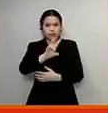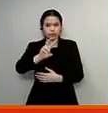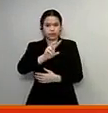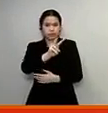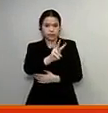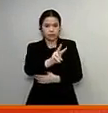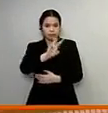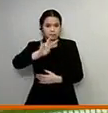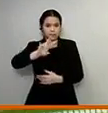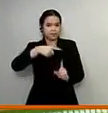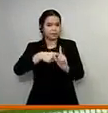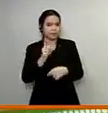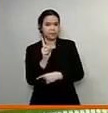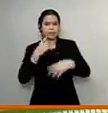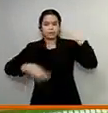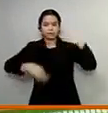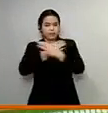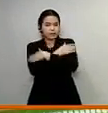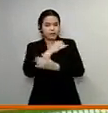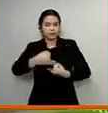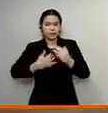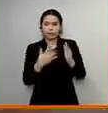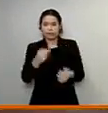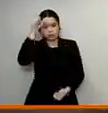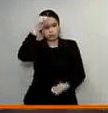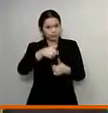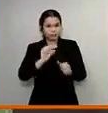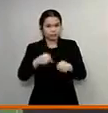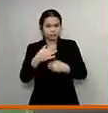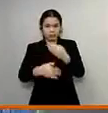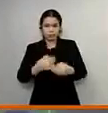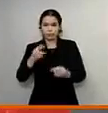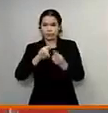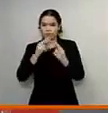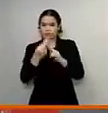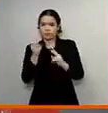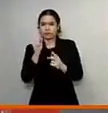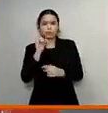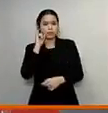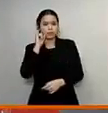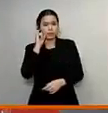1. Muchas felicidades. Jugadores, les recuerdo que nos pueden seguir en nuestras redes sociales